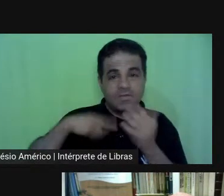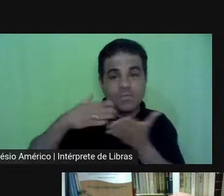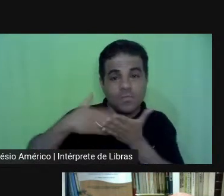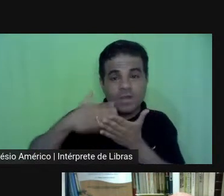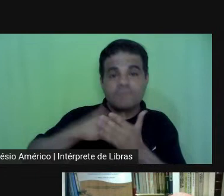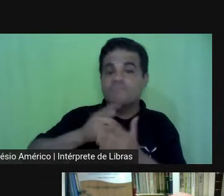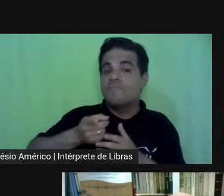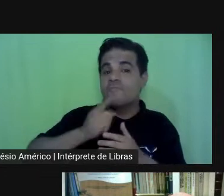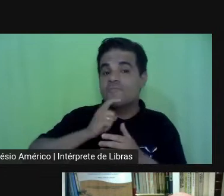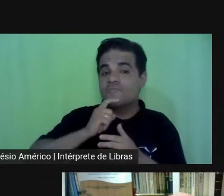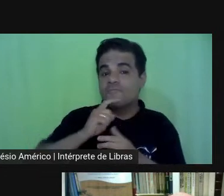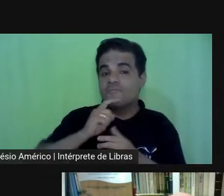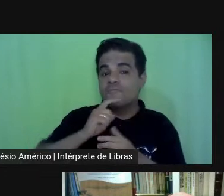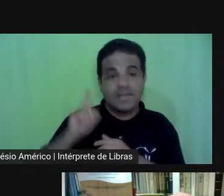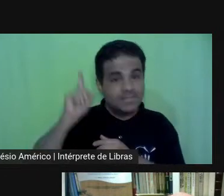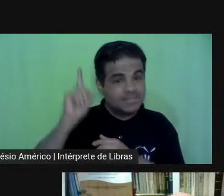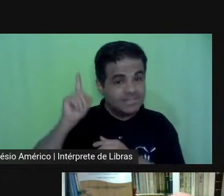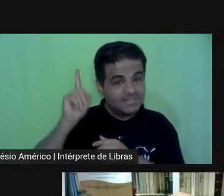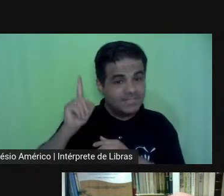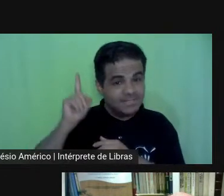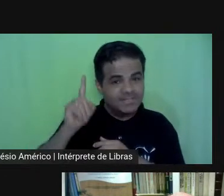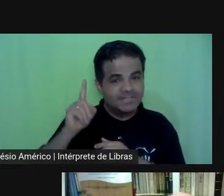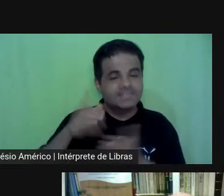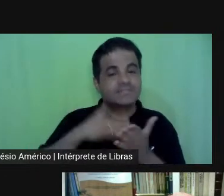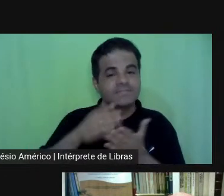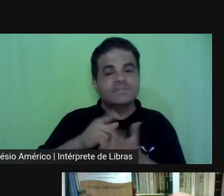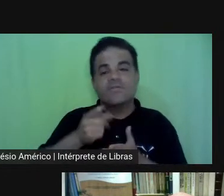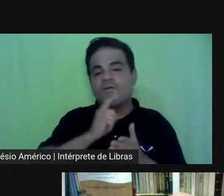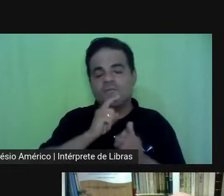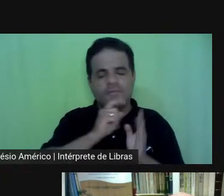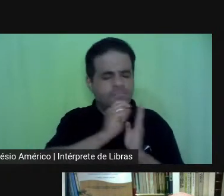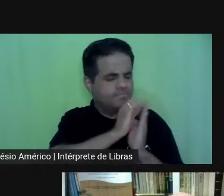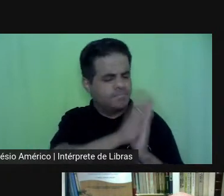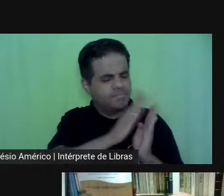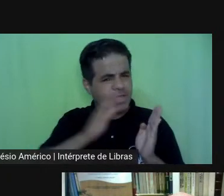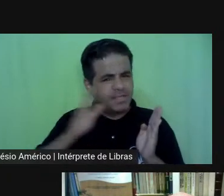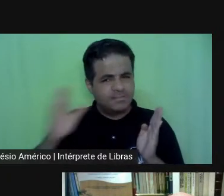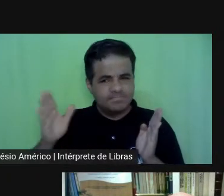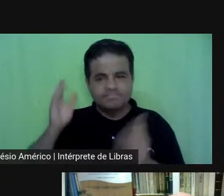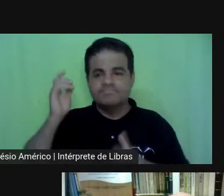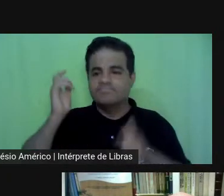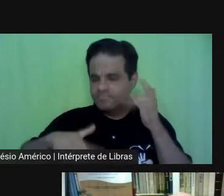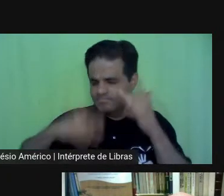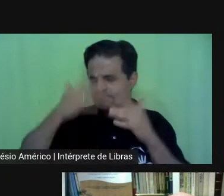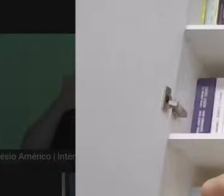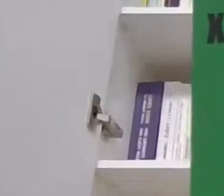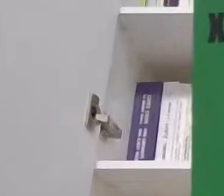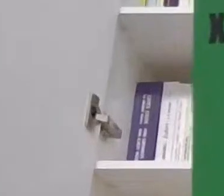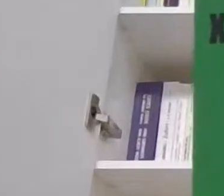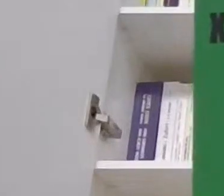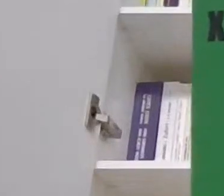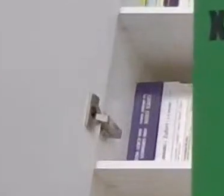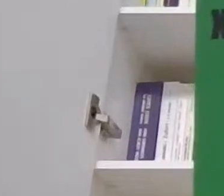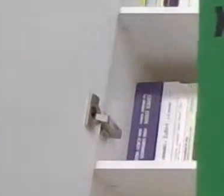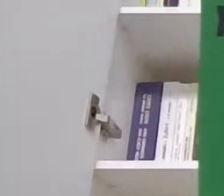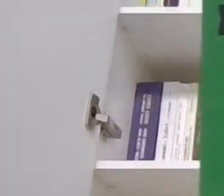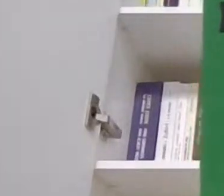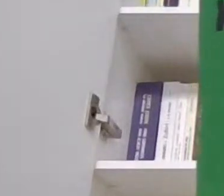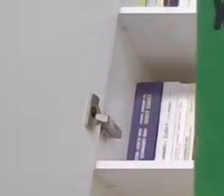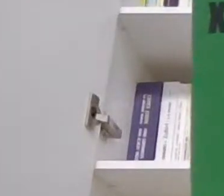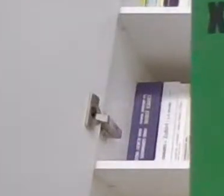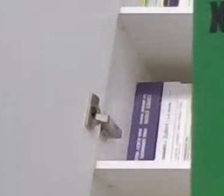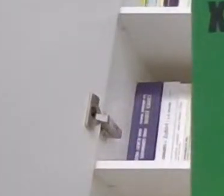la enzima xavier zubiri interfaces a mañana y va de valeriano profesor valeriano by